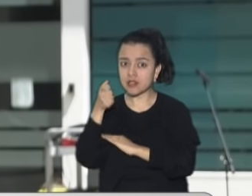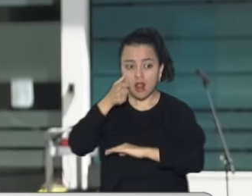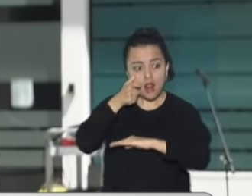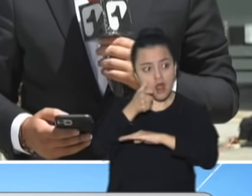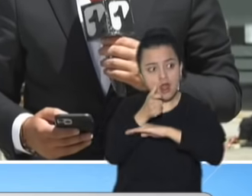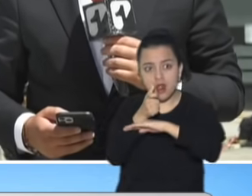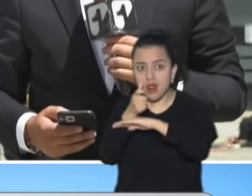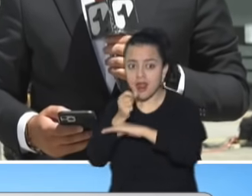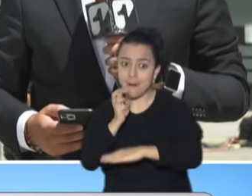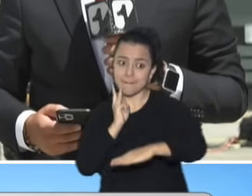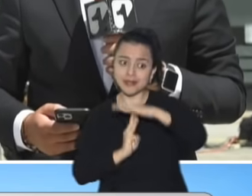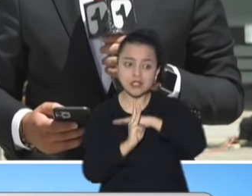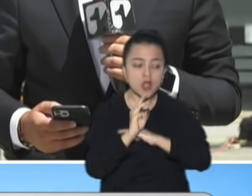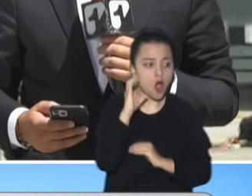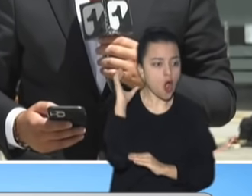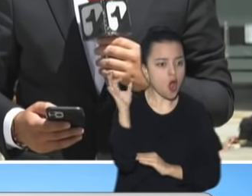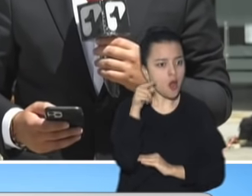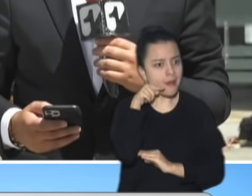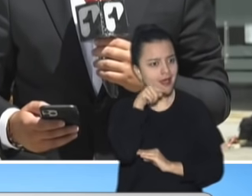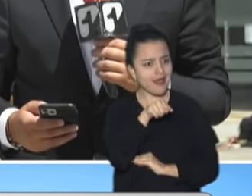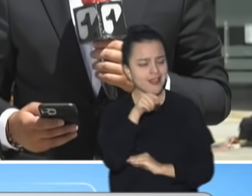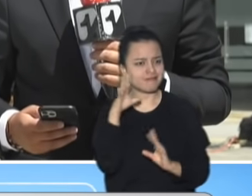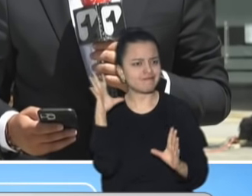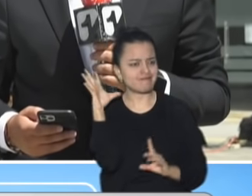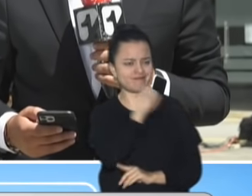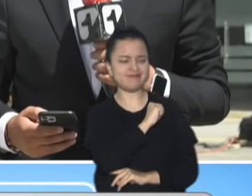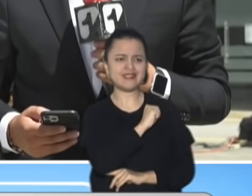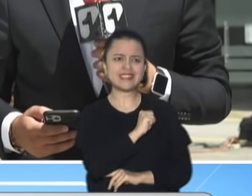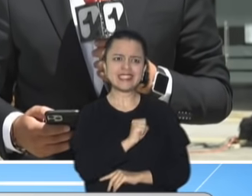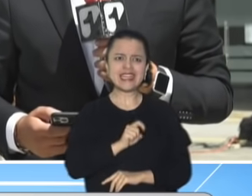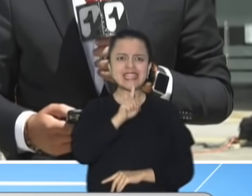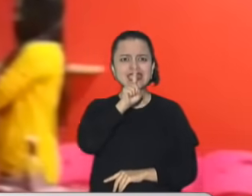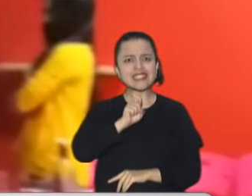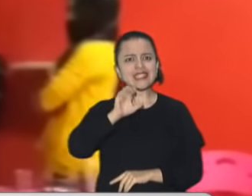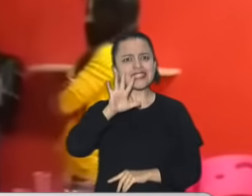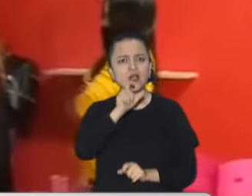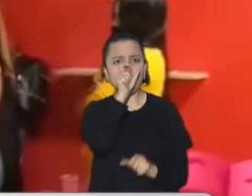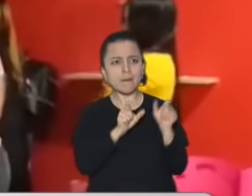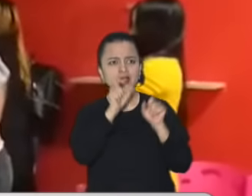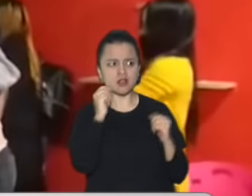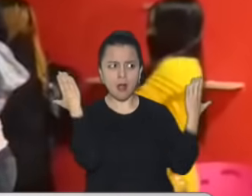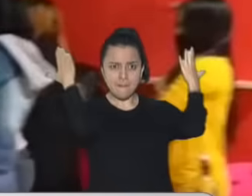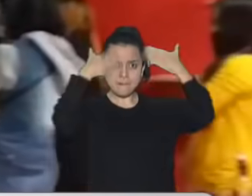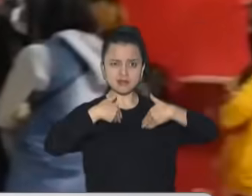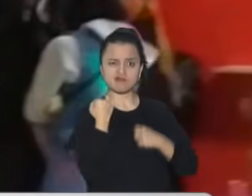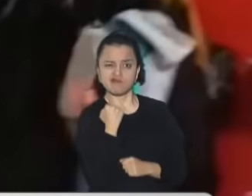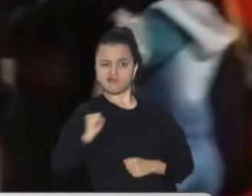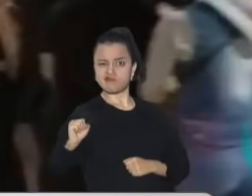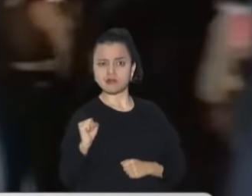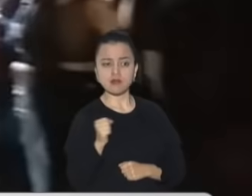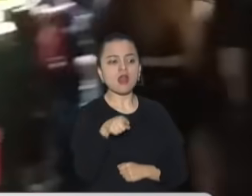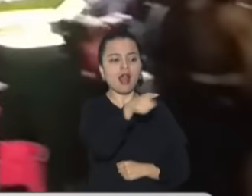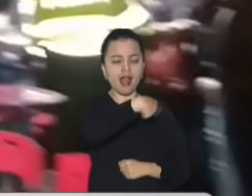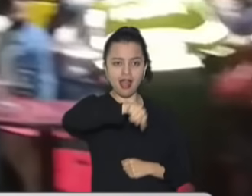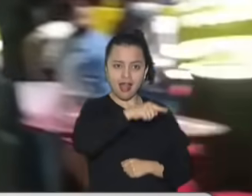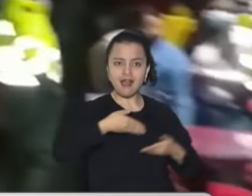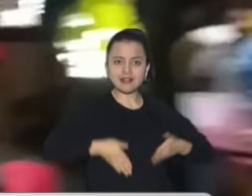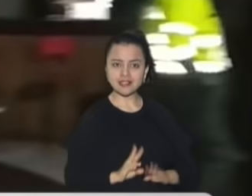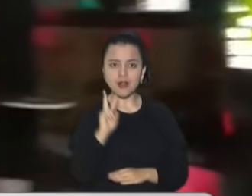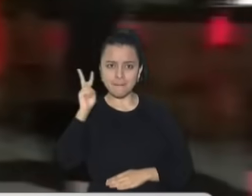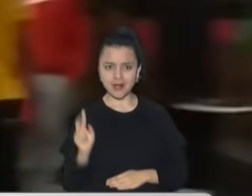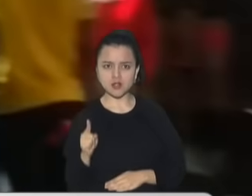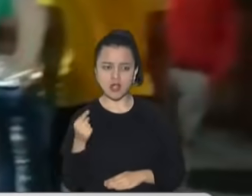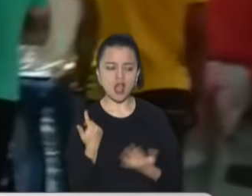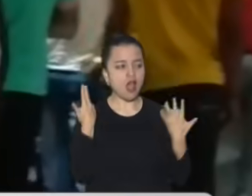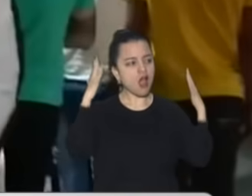una fiesta clandestina donde fueron sorprendidas cerca de 65 personas, todas ellas migrantes venezolanos. Pues ha dicho